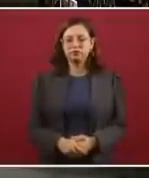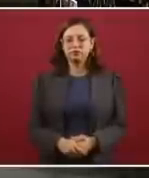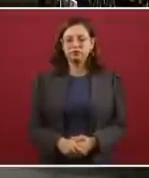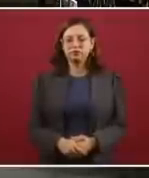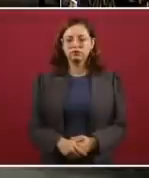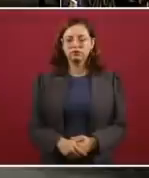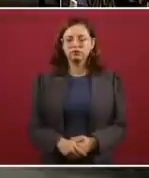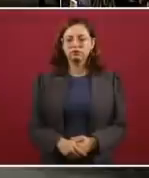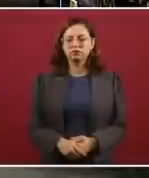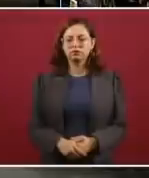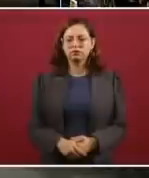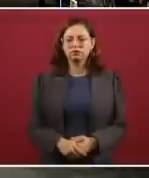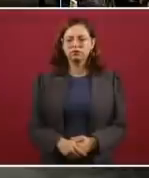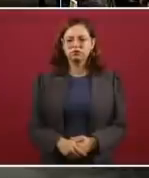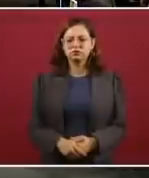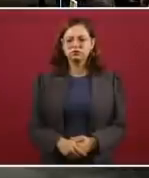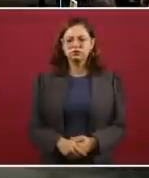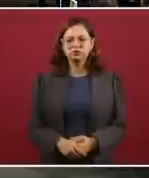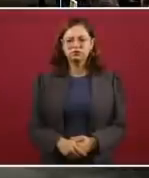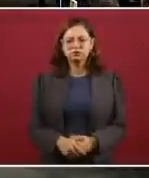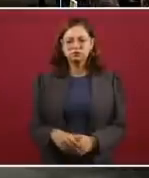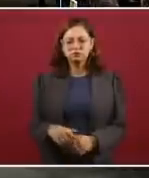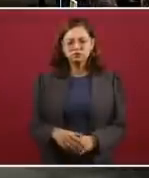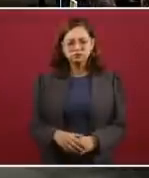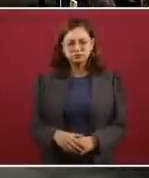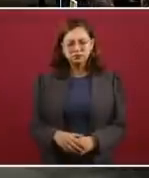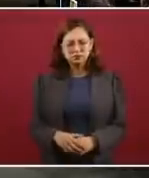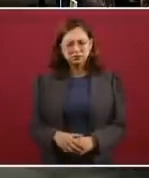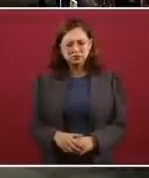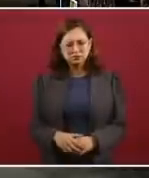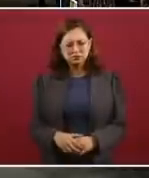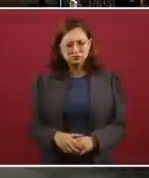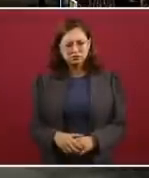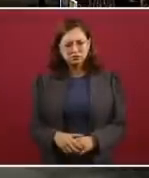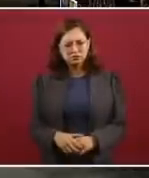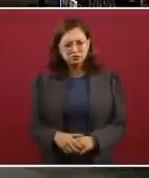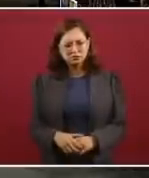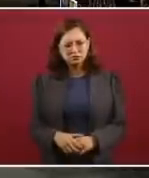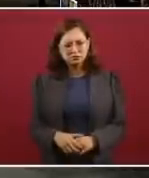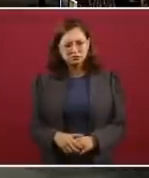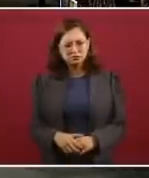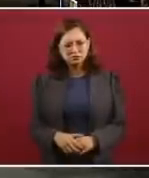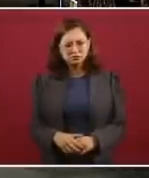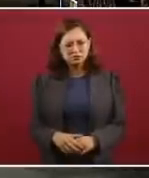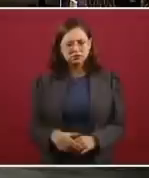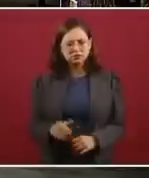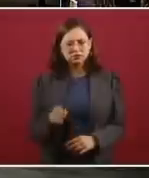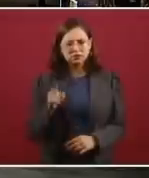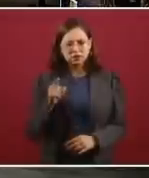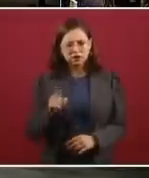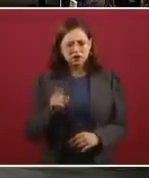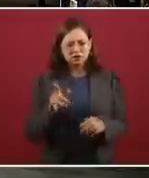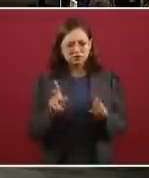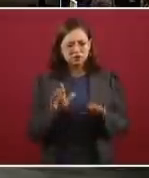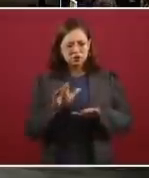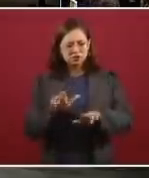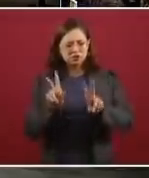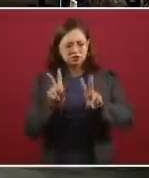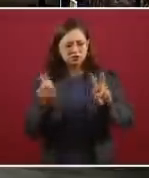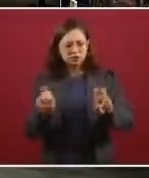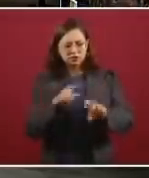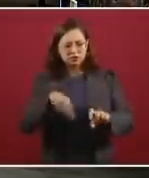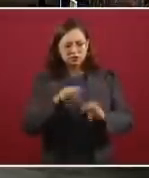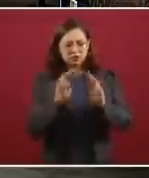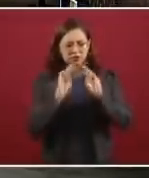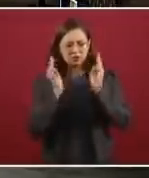Hola, Emily Green con Vice News. Hablando de crimen organizado, tengo información de primera mano que los agentes